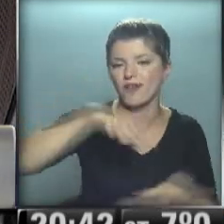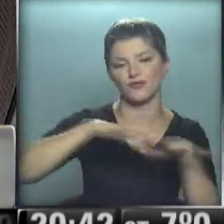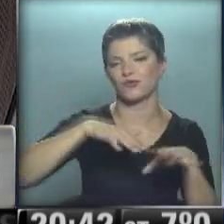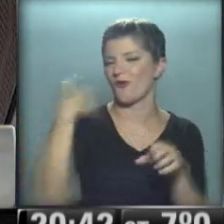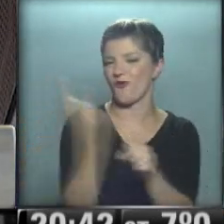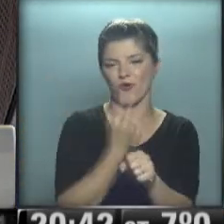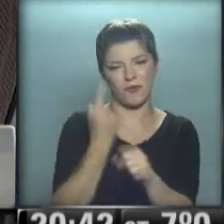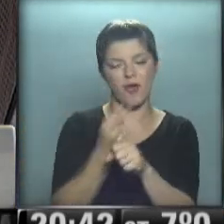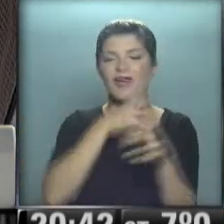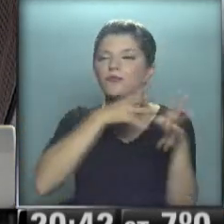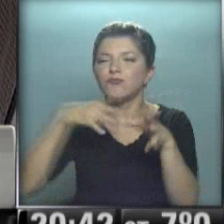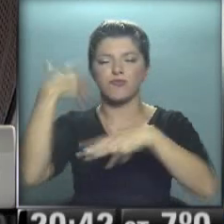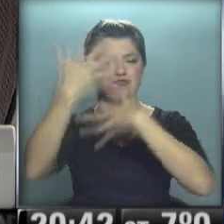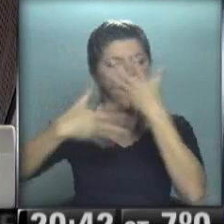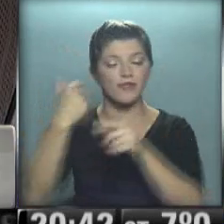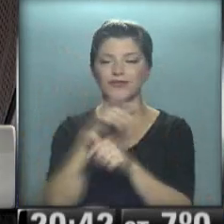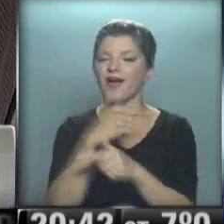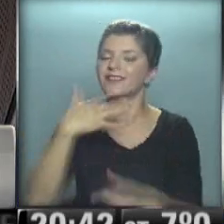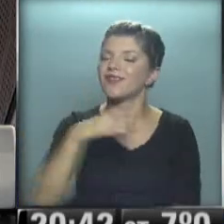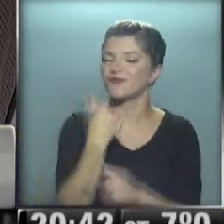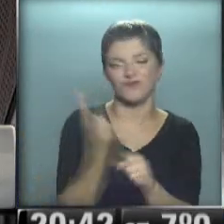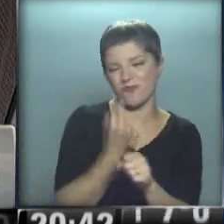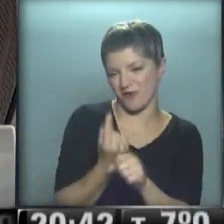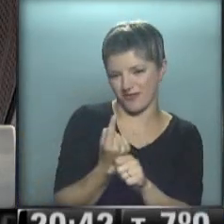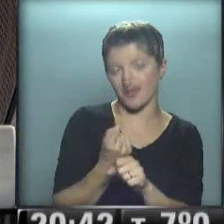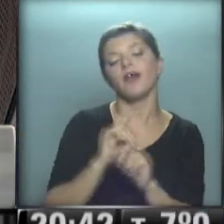violencia que se dan entre israelíes y palestinos,